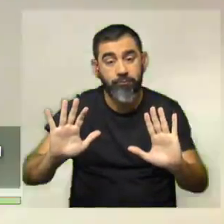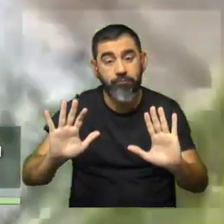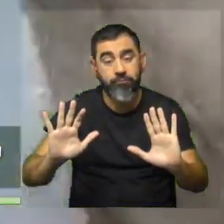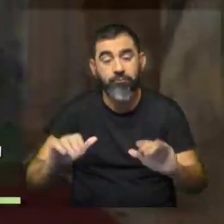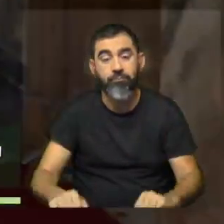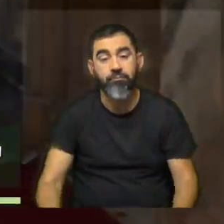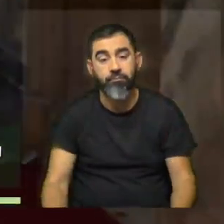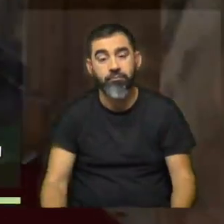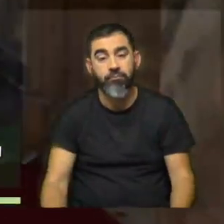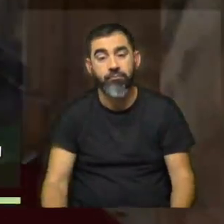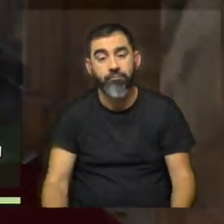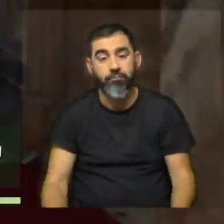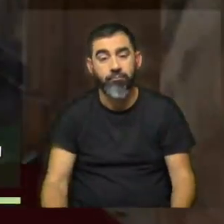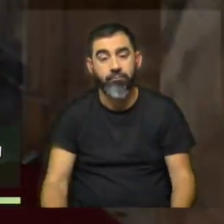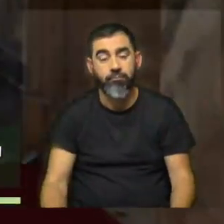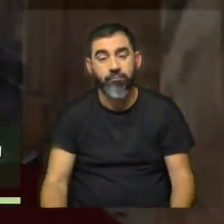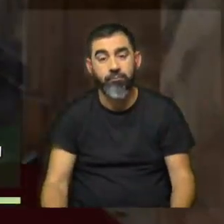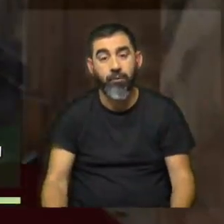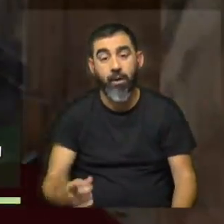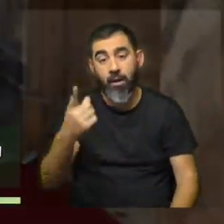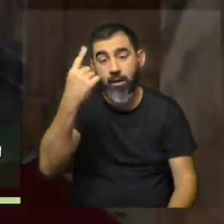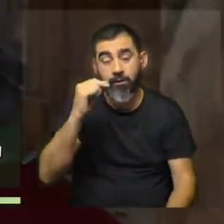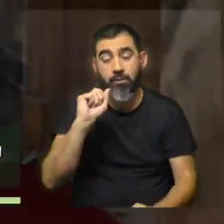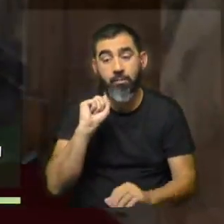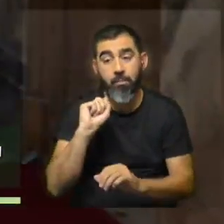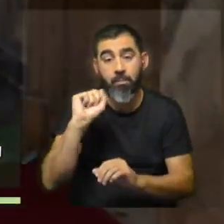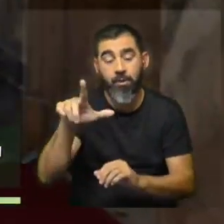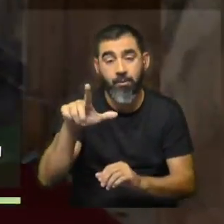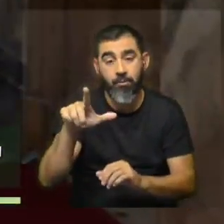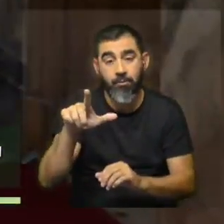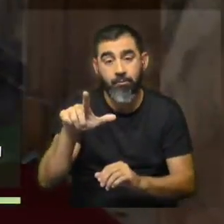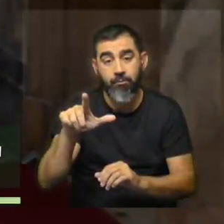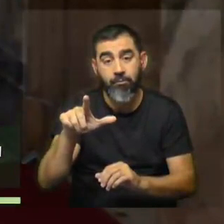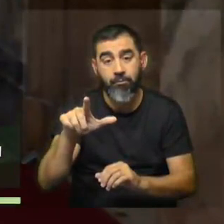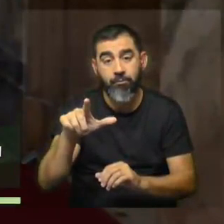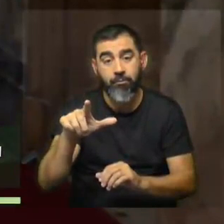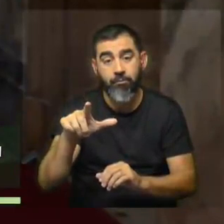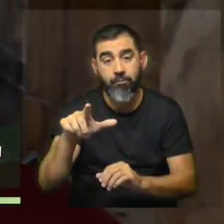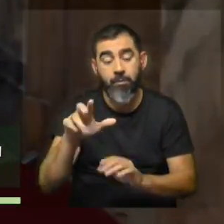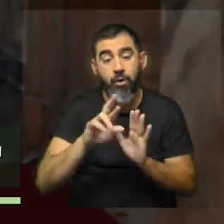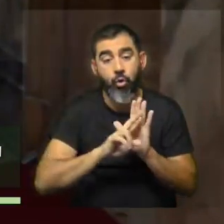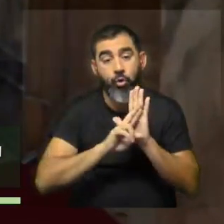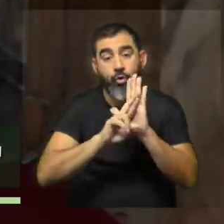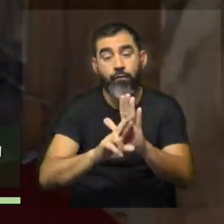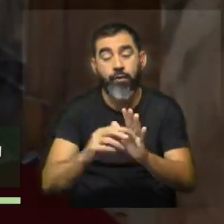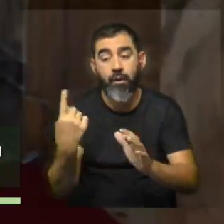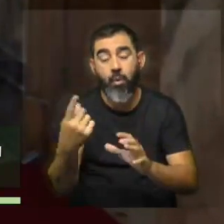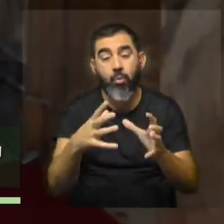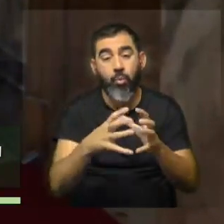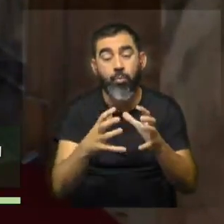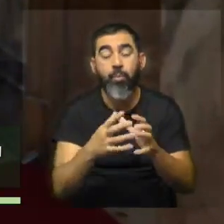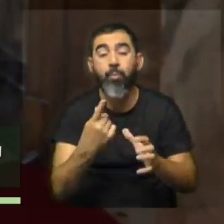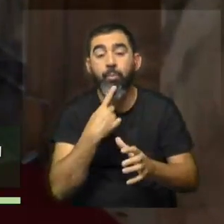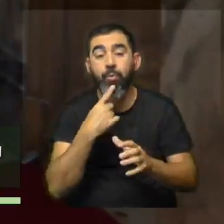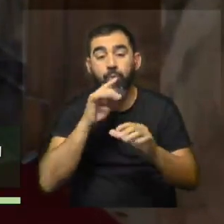se transita. En el día de ayer enviamos a los referentes de cada partido